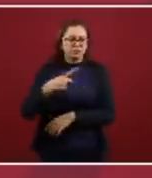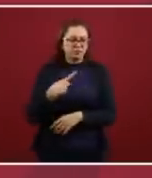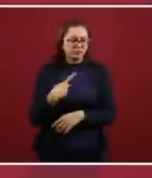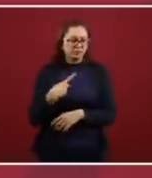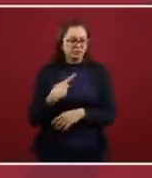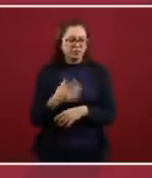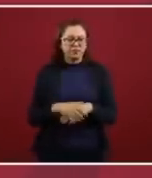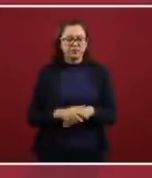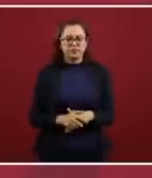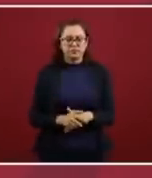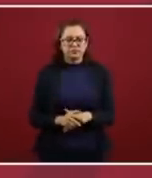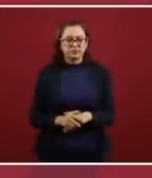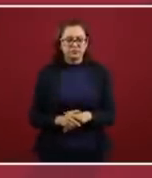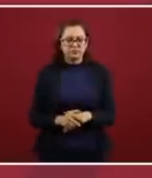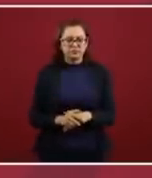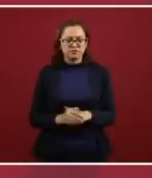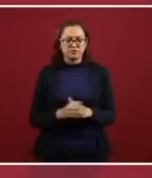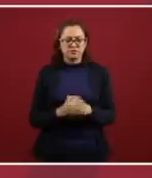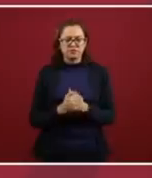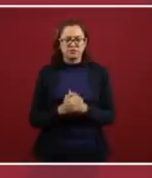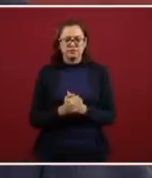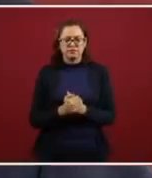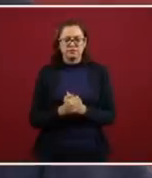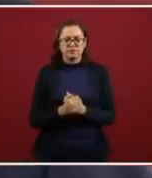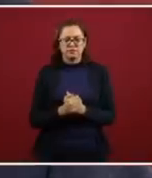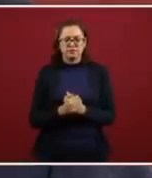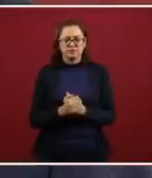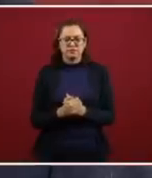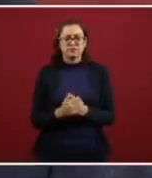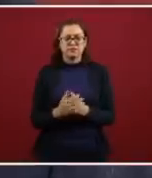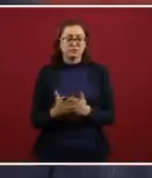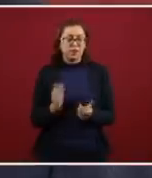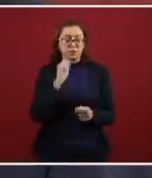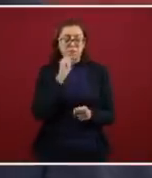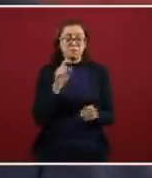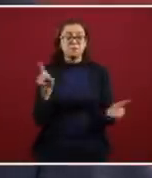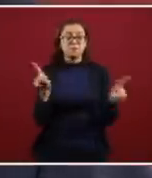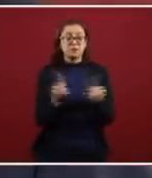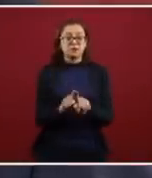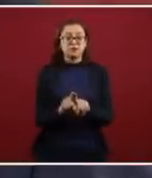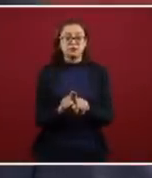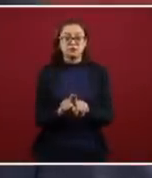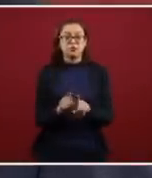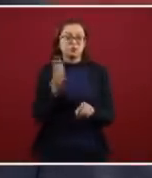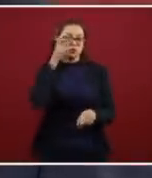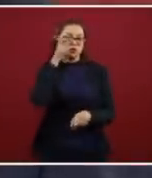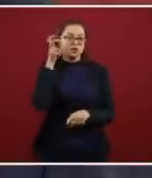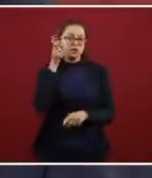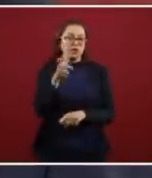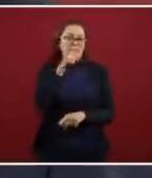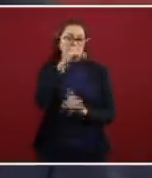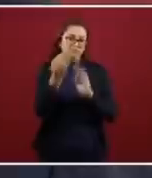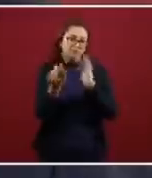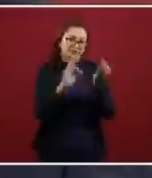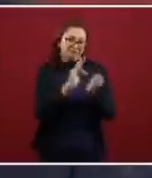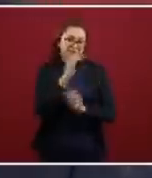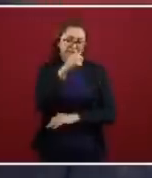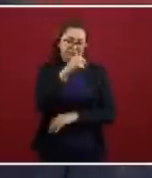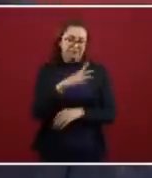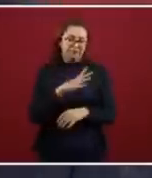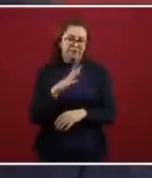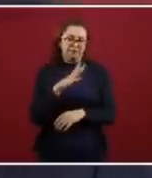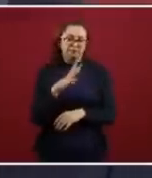con la Ciudad de México, incluso hasta tomando en cuenta Hidalgo,